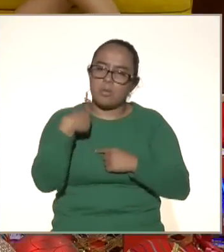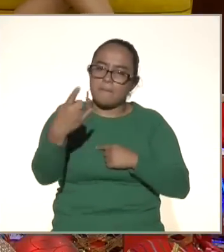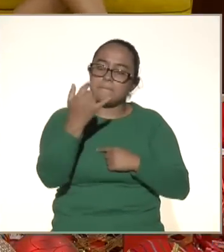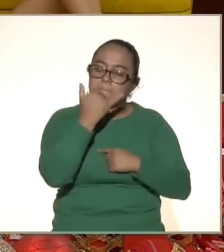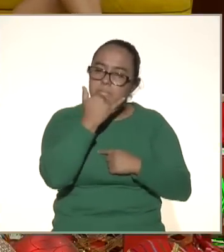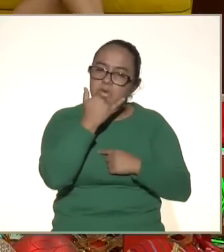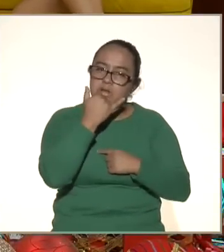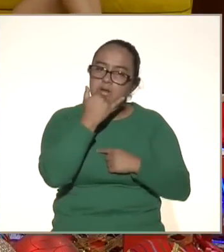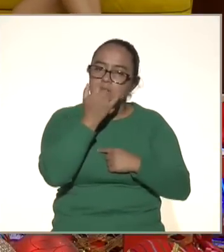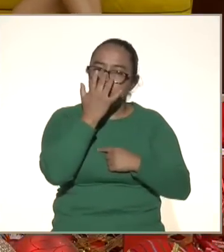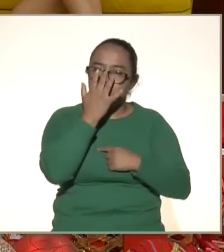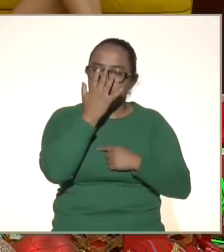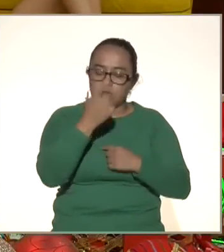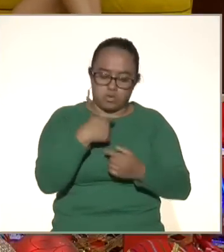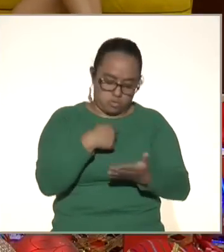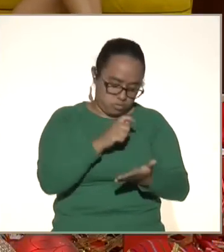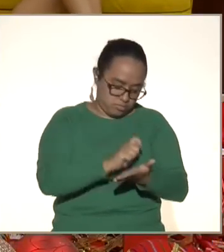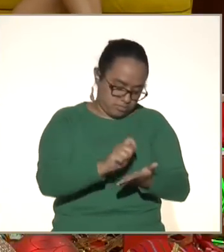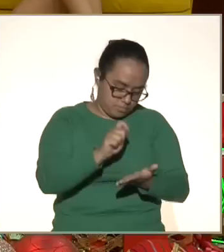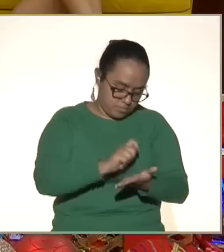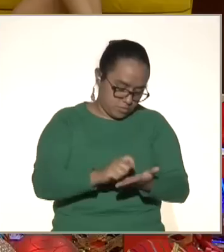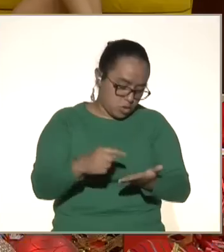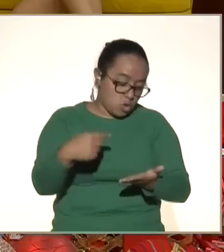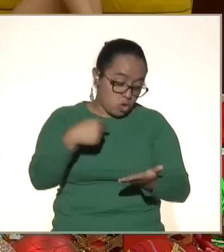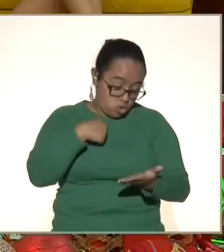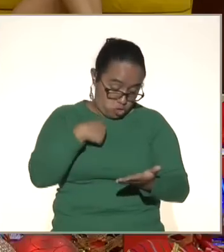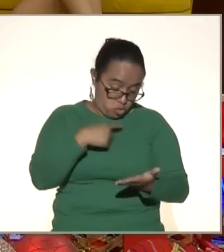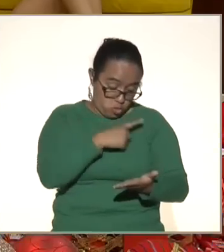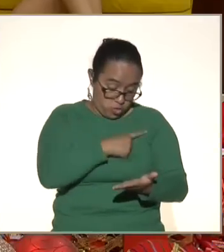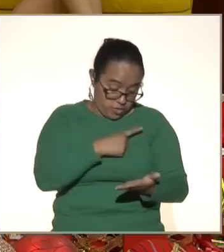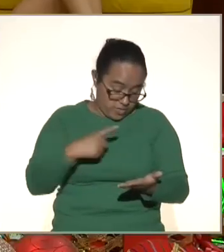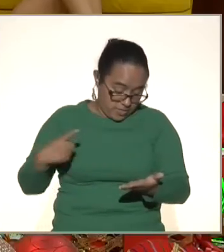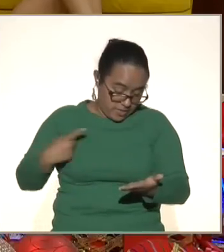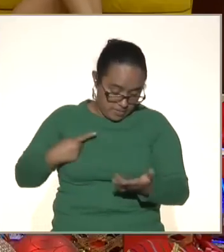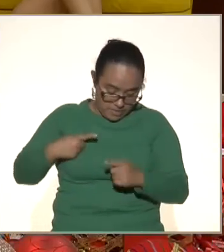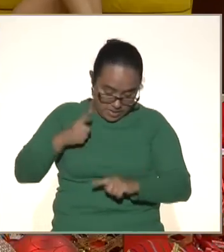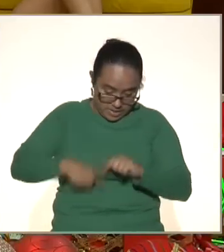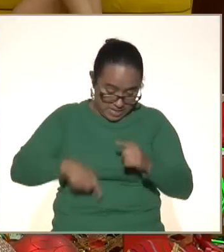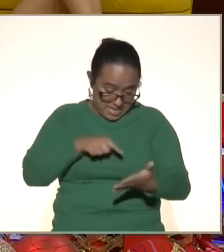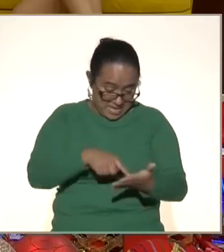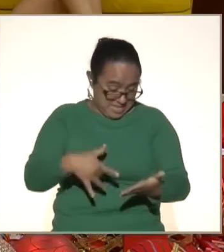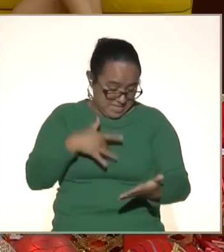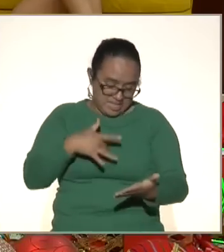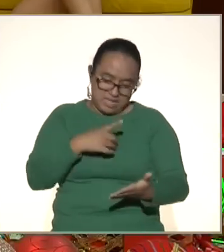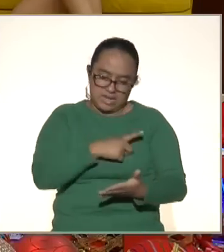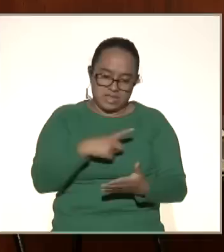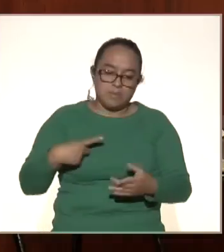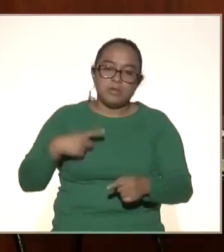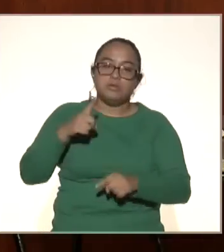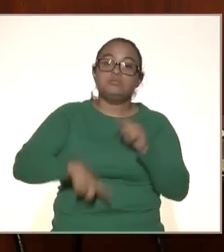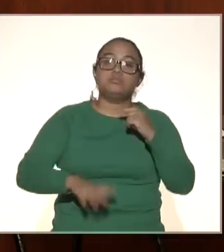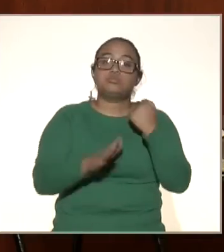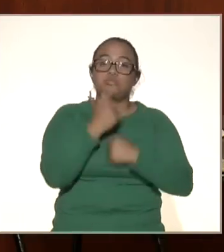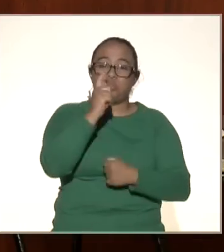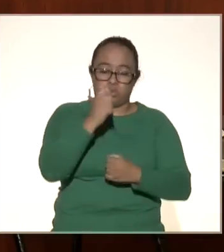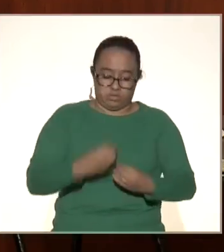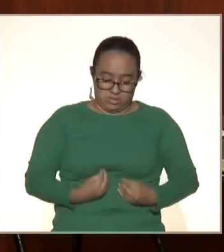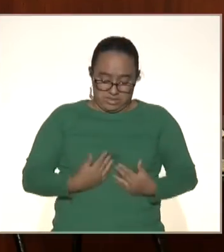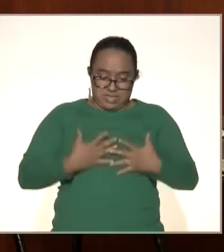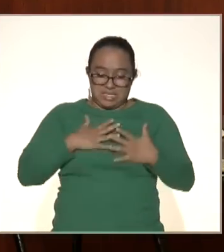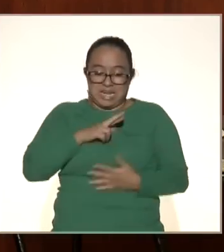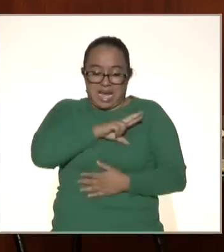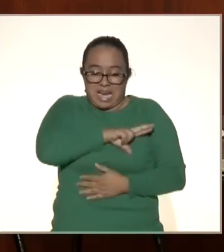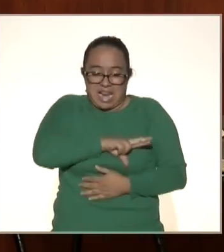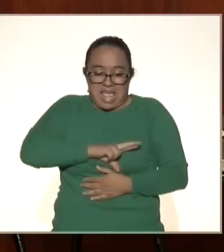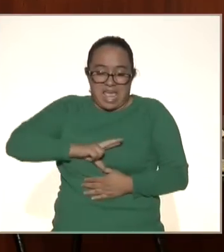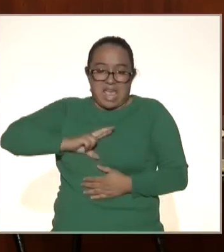ya, o sea, ya yo lo escribo y yo digo, yo tengo que quitarme esto porque me envenena,